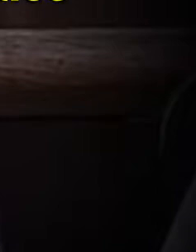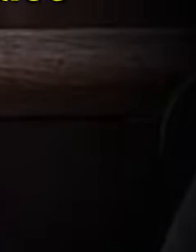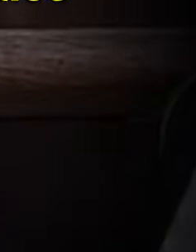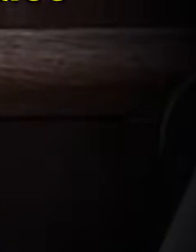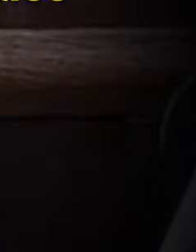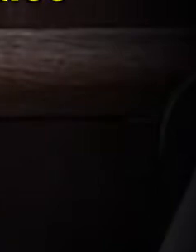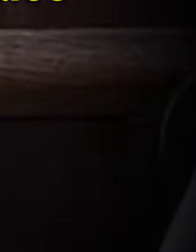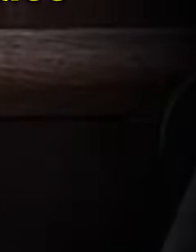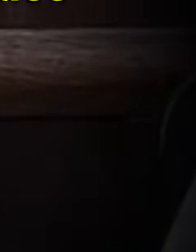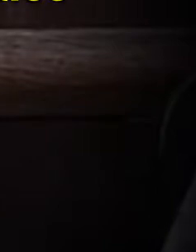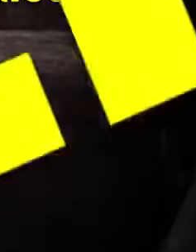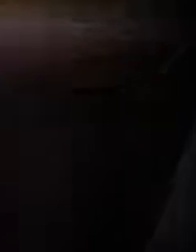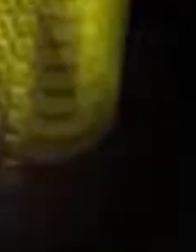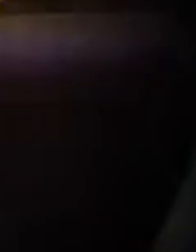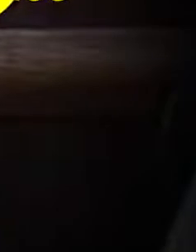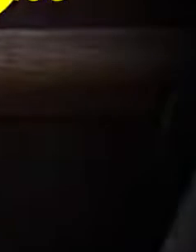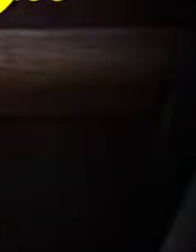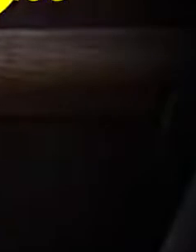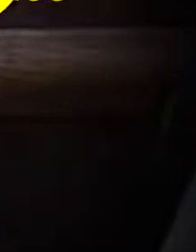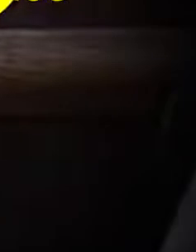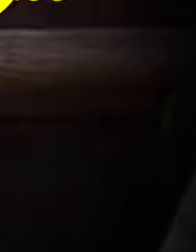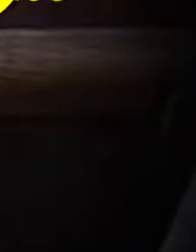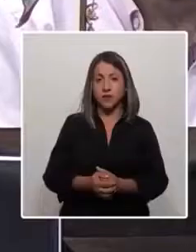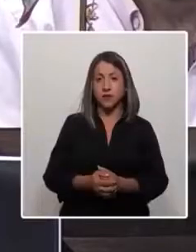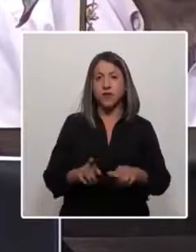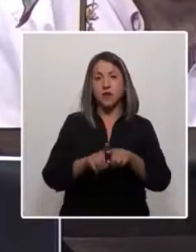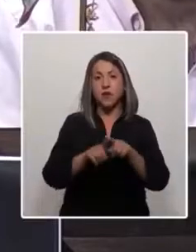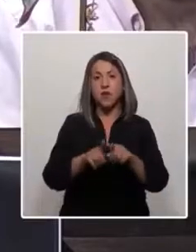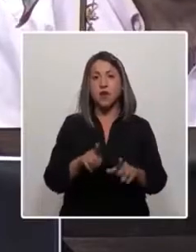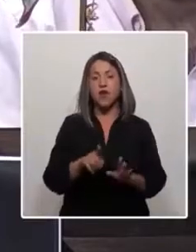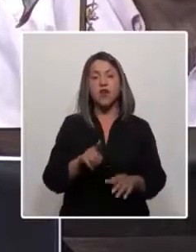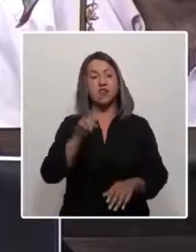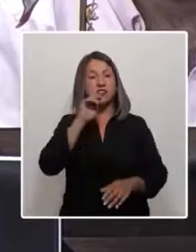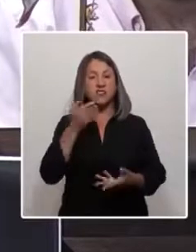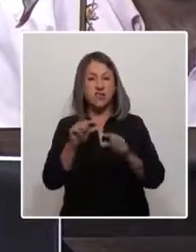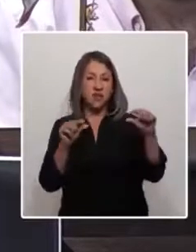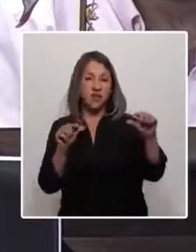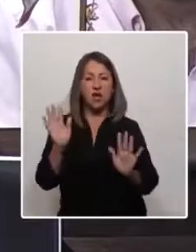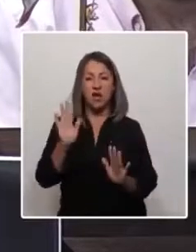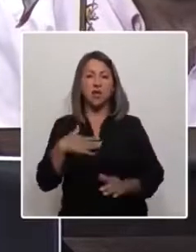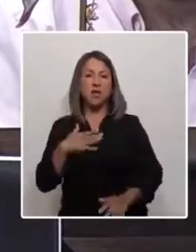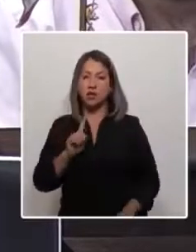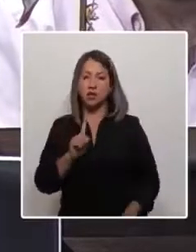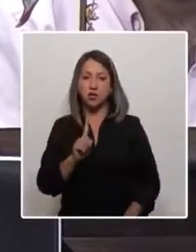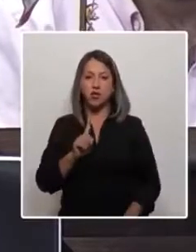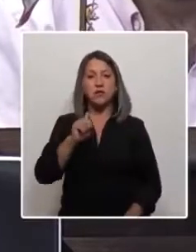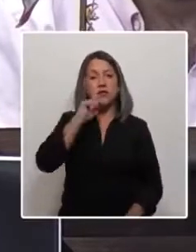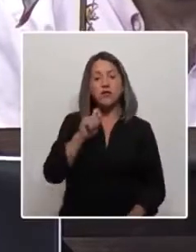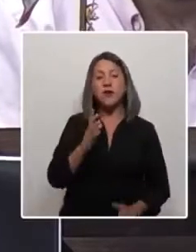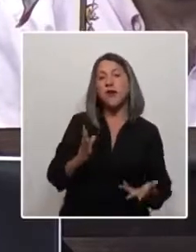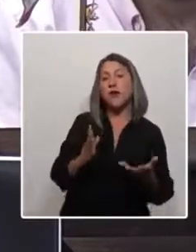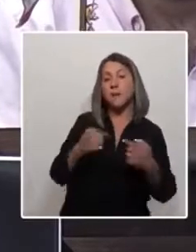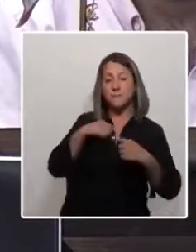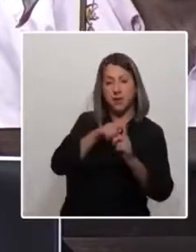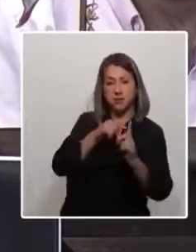iguales en dignidad y derechos. Oponerse al indigenismo no es un capricho. No responde tampoco a una animadversión personal.